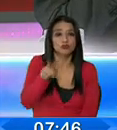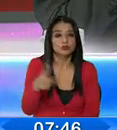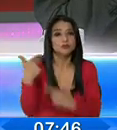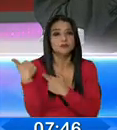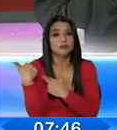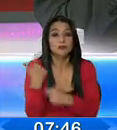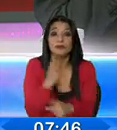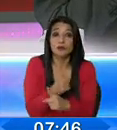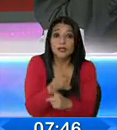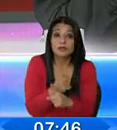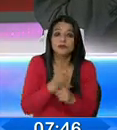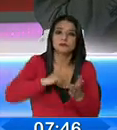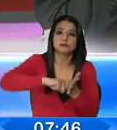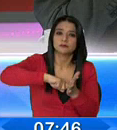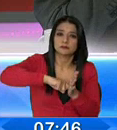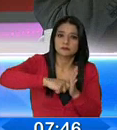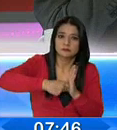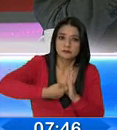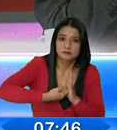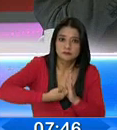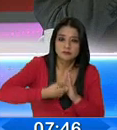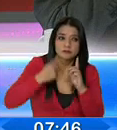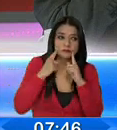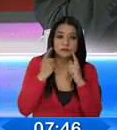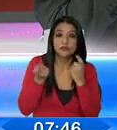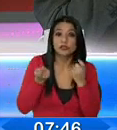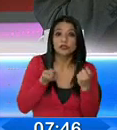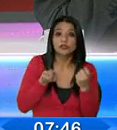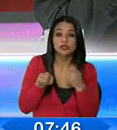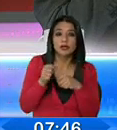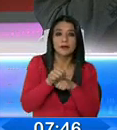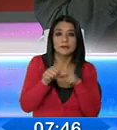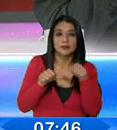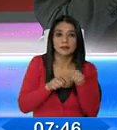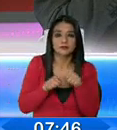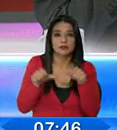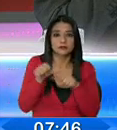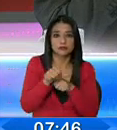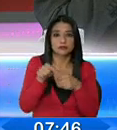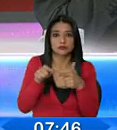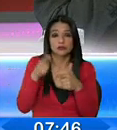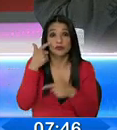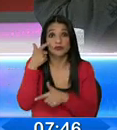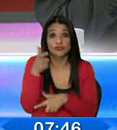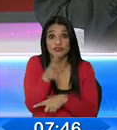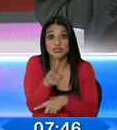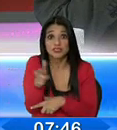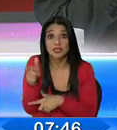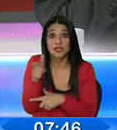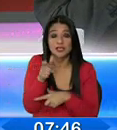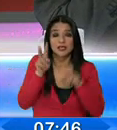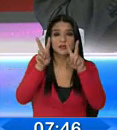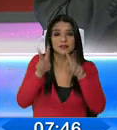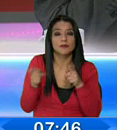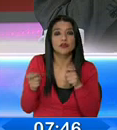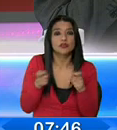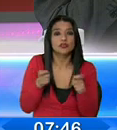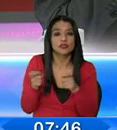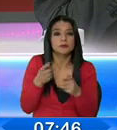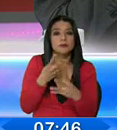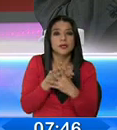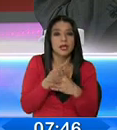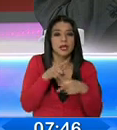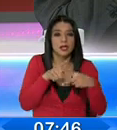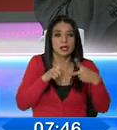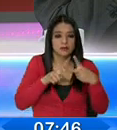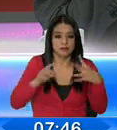competencia, la Contraloría en el ámbito del control administrativo y la Fiscalía en el ámbito del control penal.